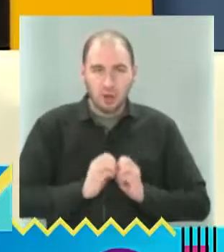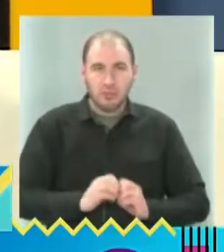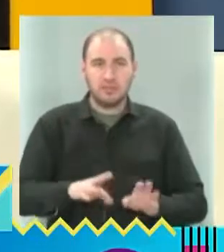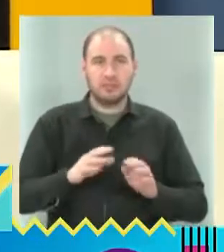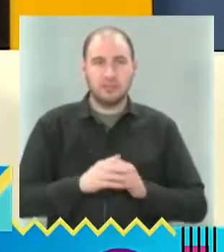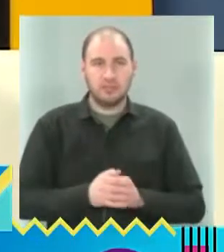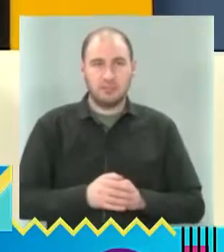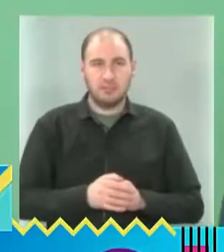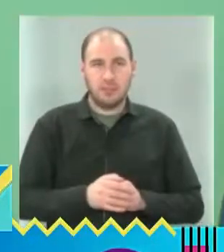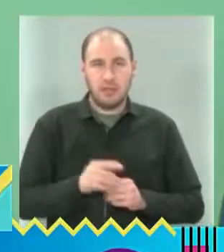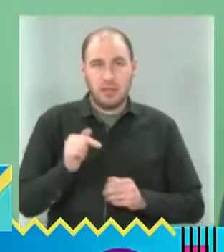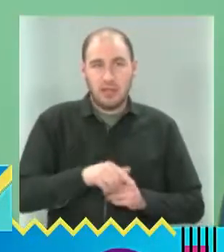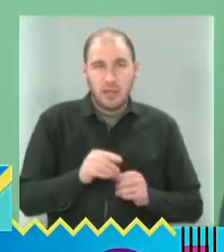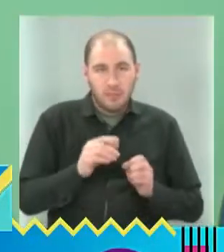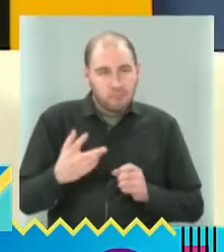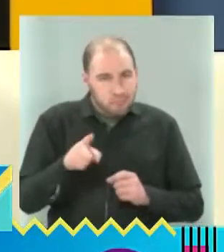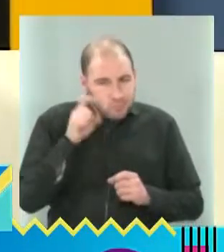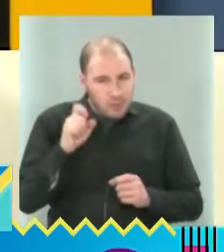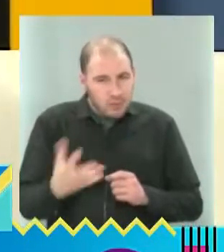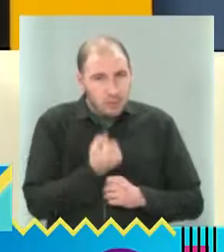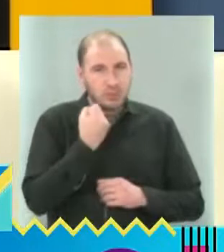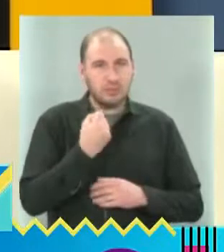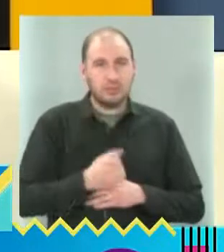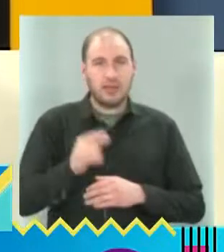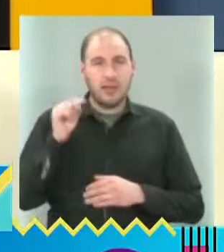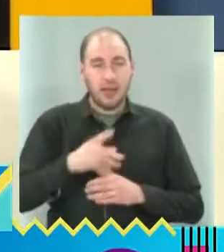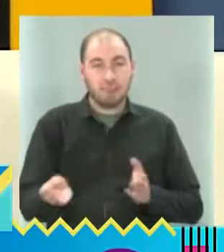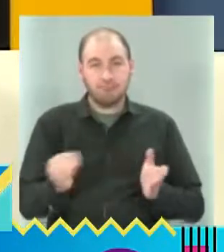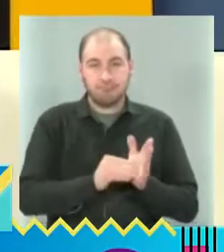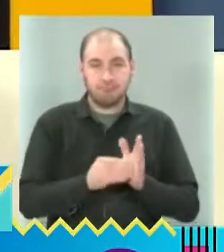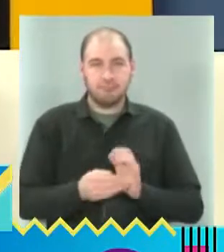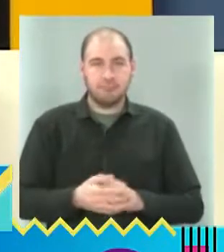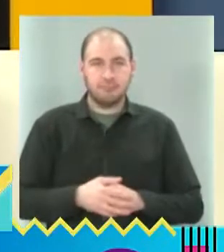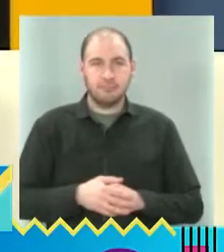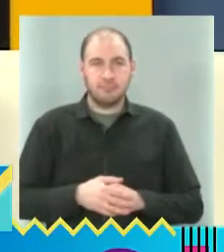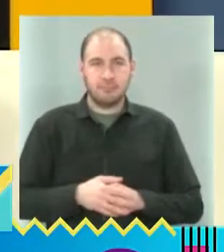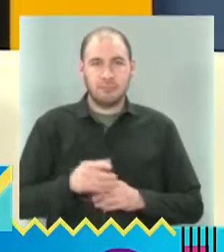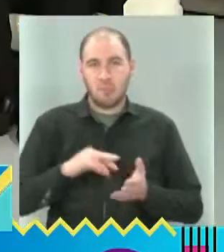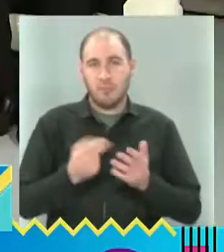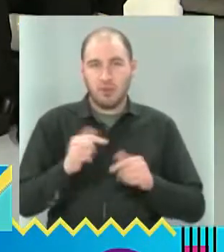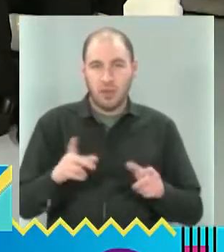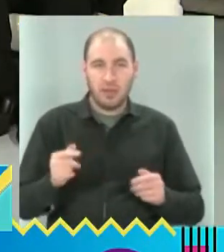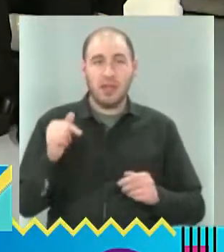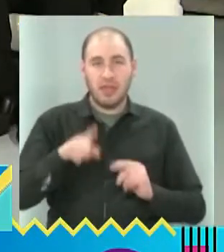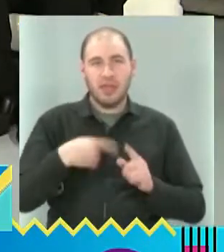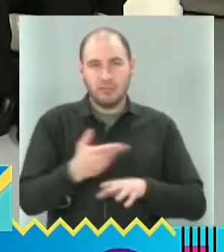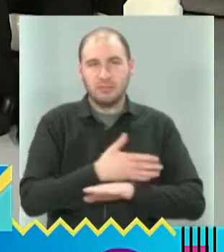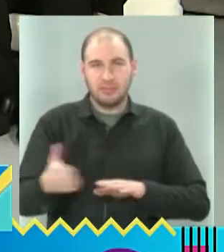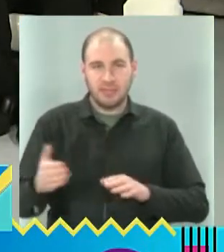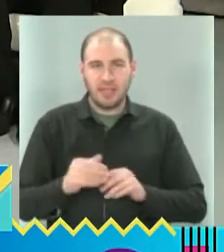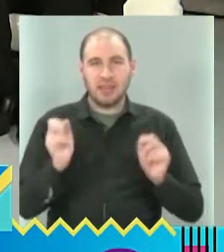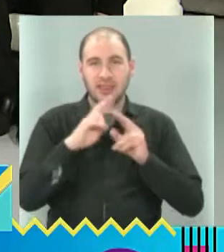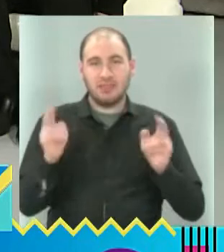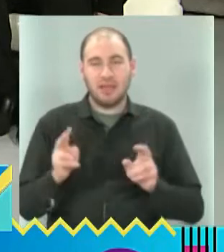desde que lo detectan. Entonces, está incorporado sin ningún problema. Vamos a volver seguramente